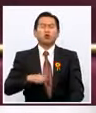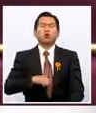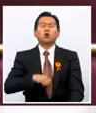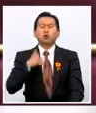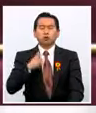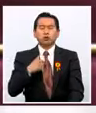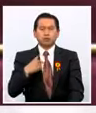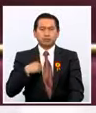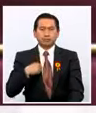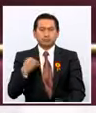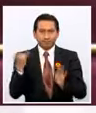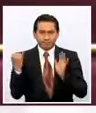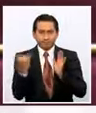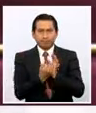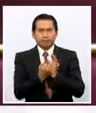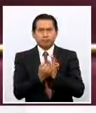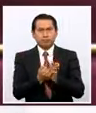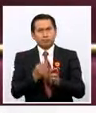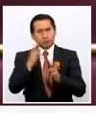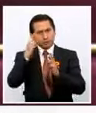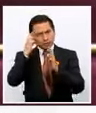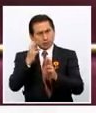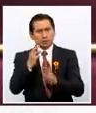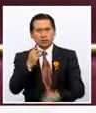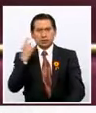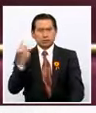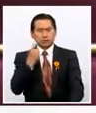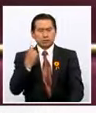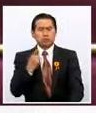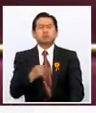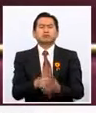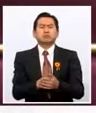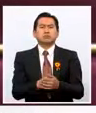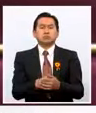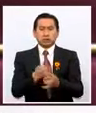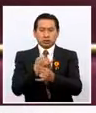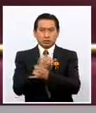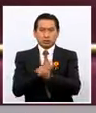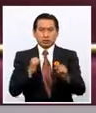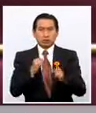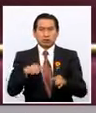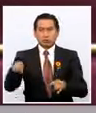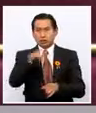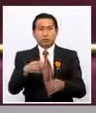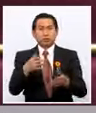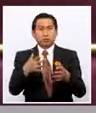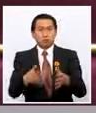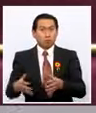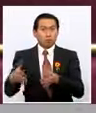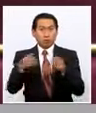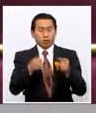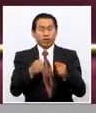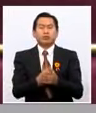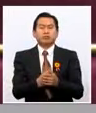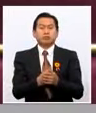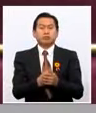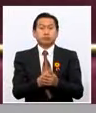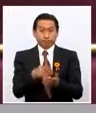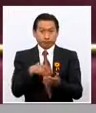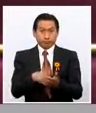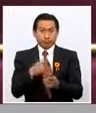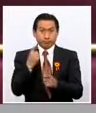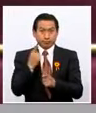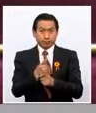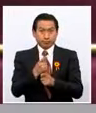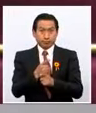serlo respeto y voy a respetar siempre la independencia de los poderes y así con